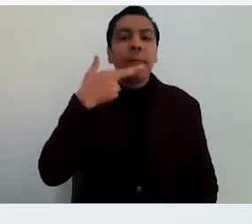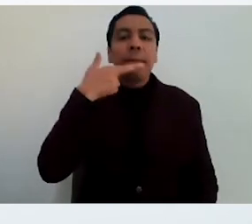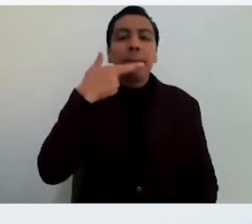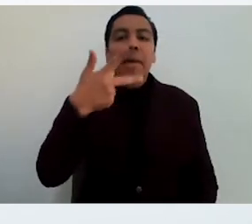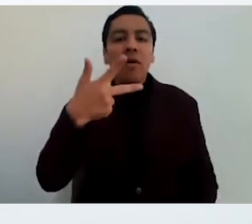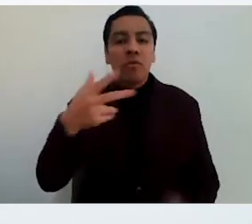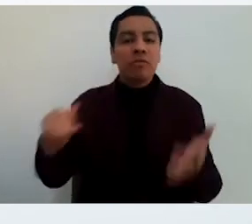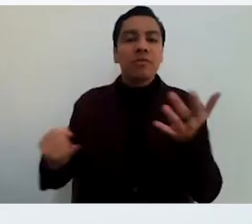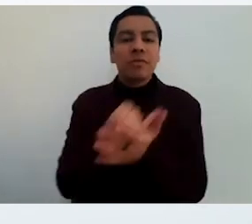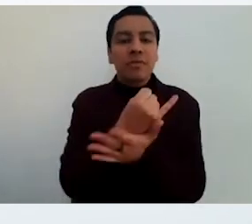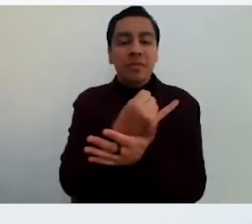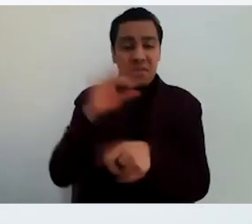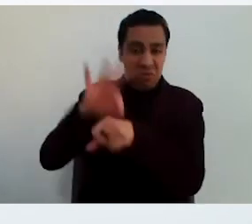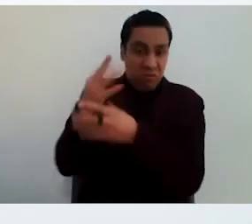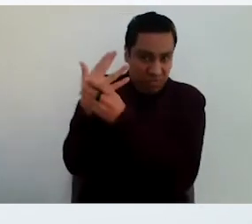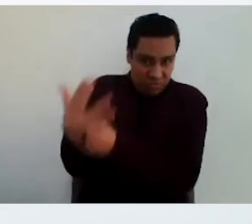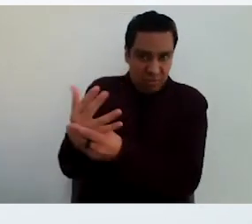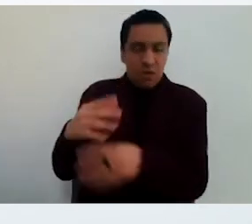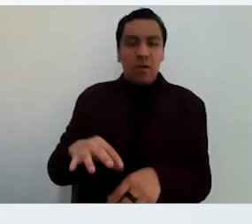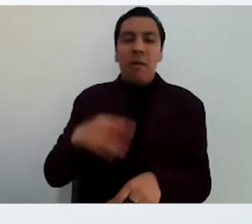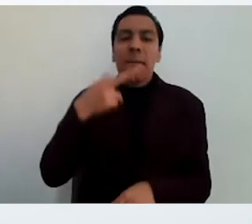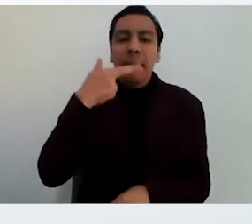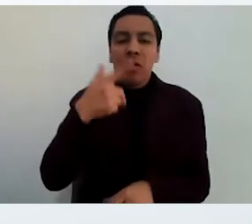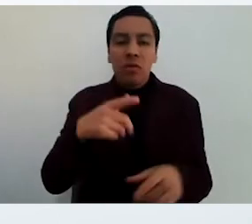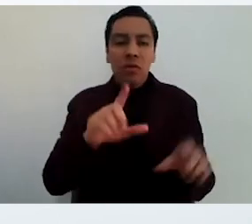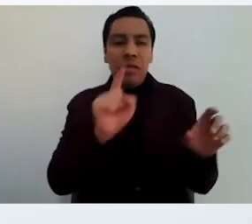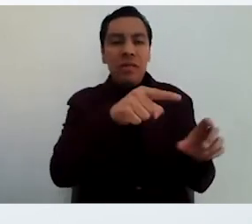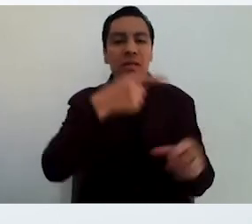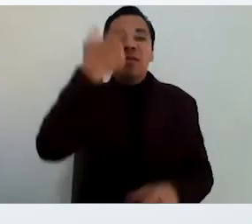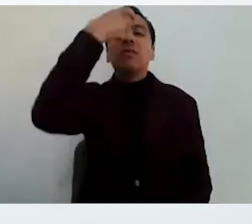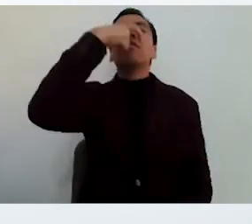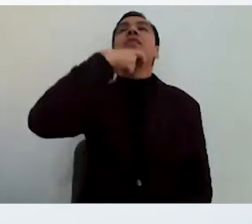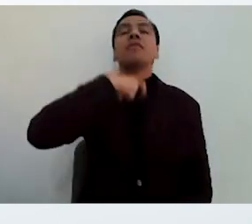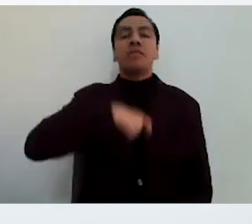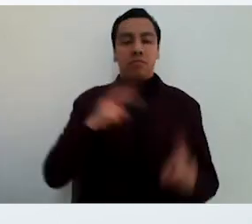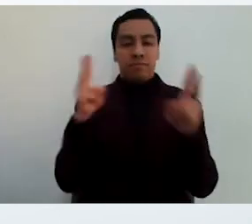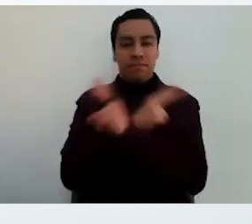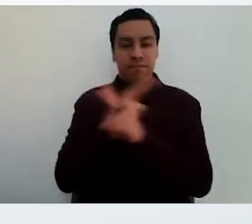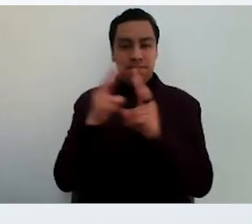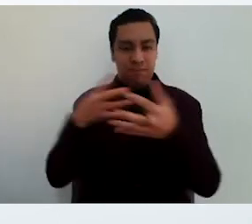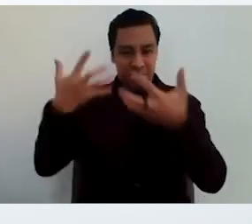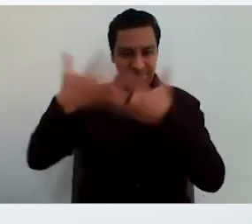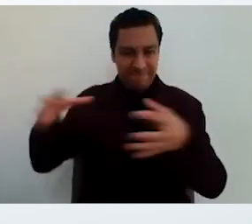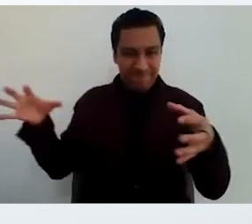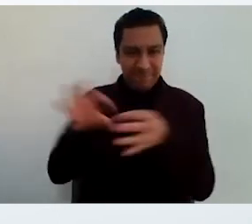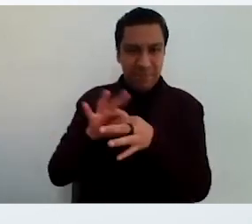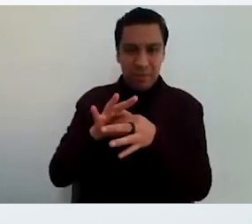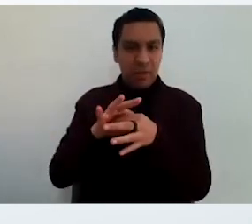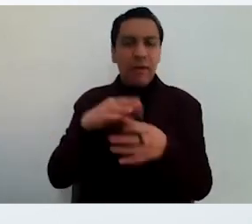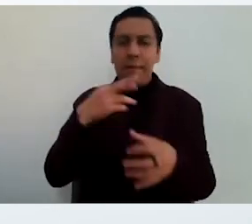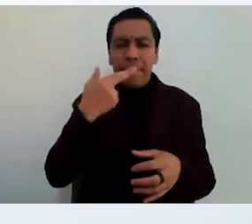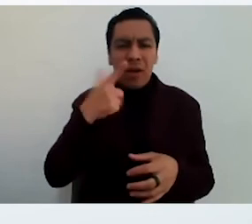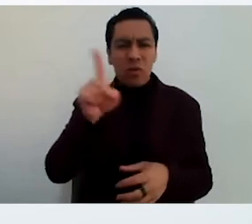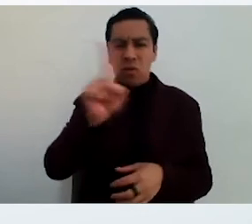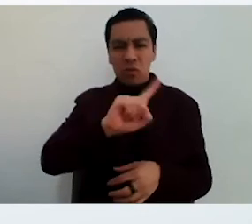los deberíamos de poner en respirador. Y uno dice, oye, pero ¿cuánto dinero se ha gastado en estar comprando a tontas y